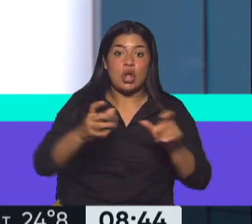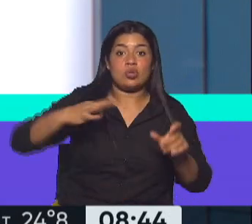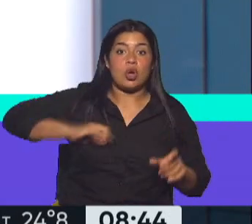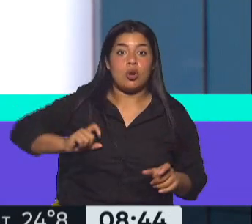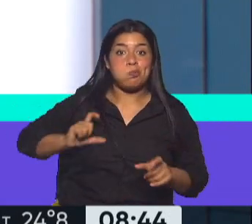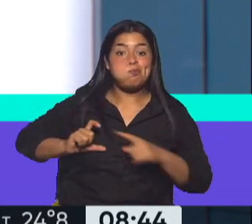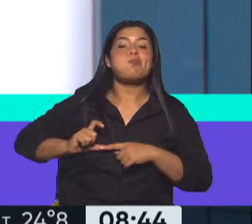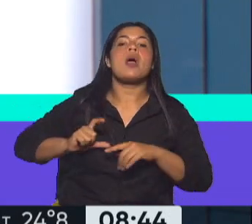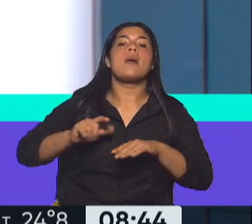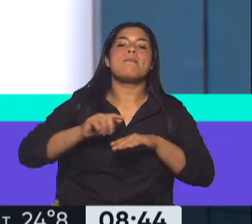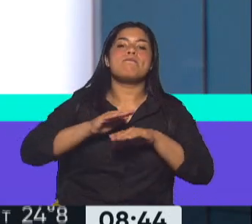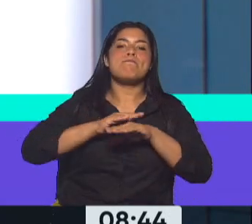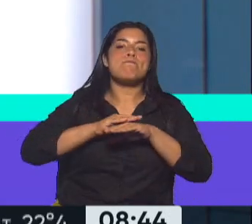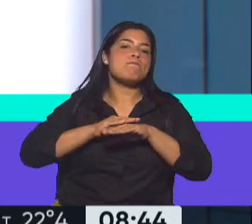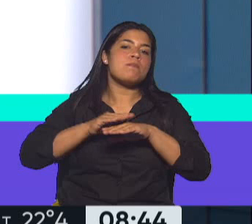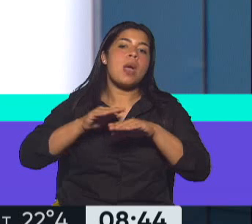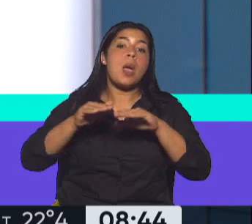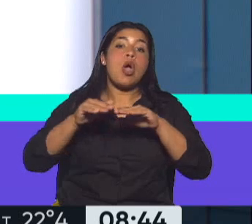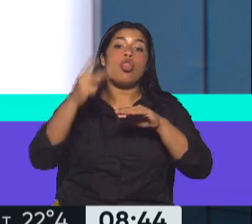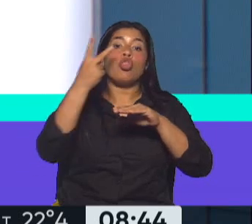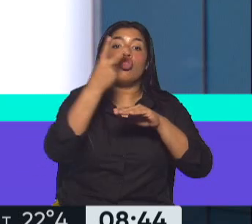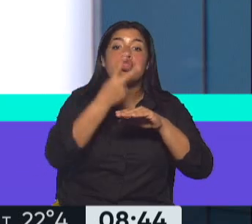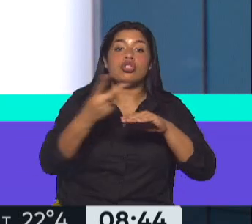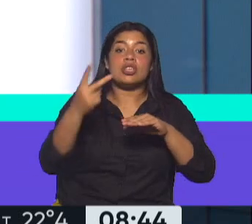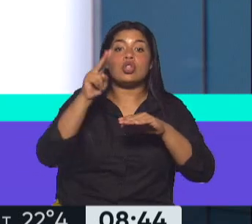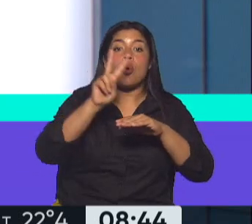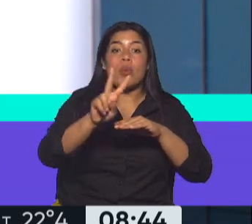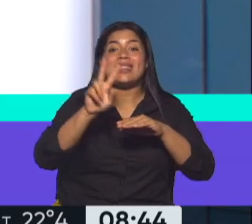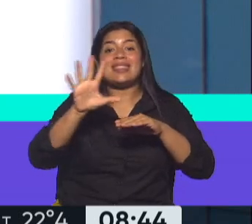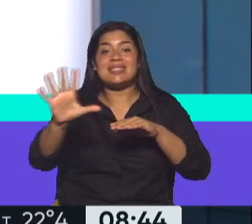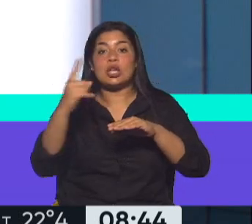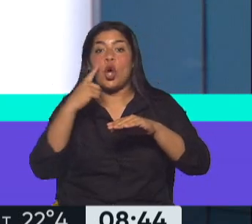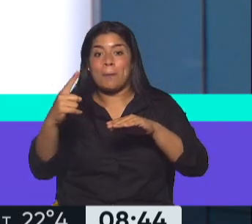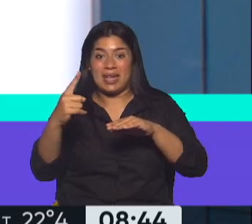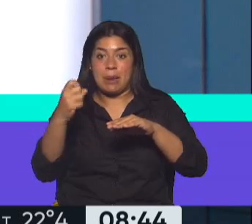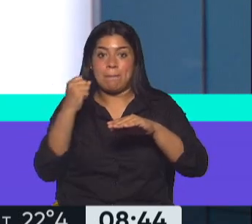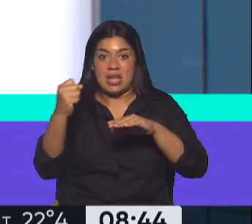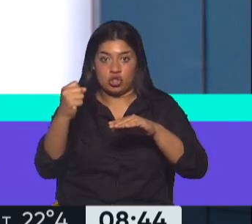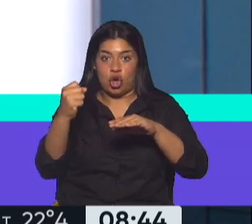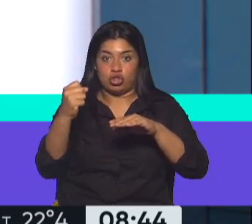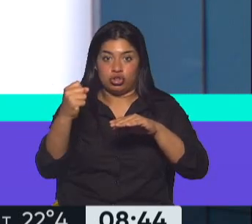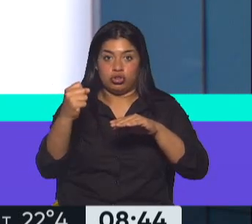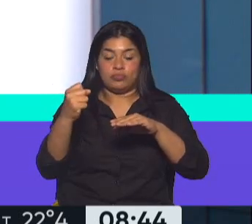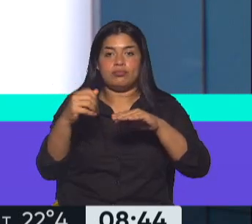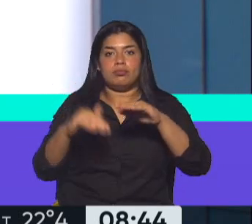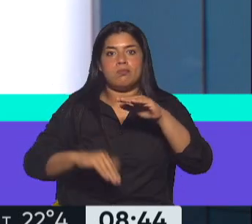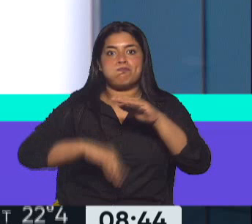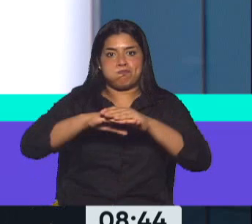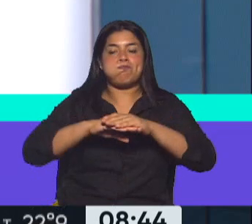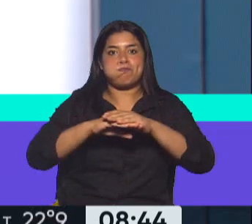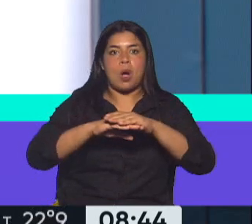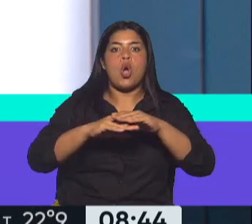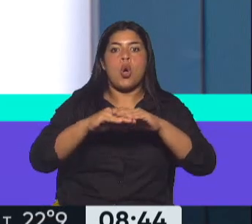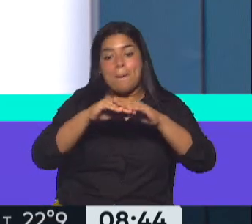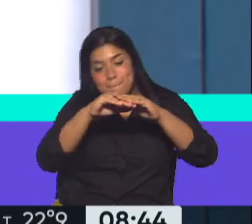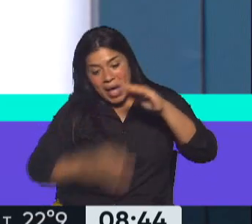los 225.000 pesos brutos no van a pagar el impuesto a las ganancias. Se habló mucho este año de este